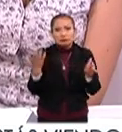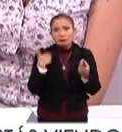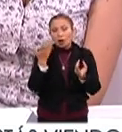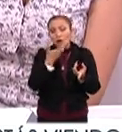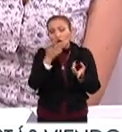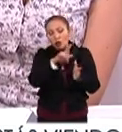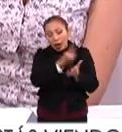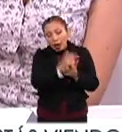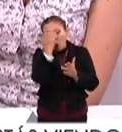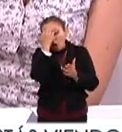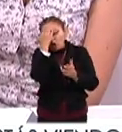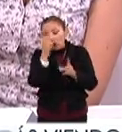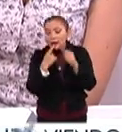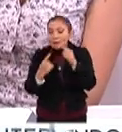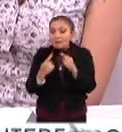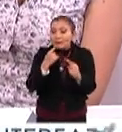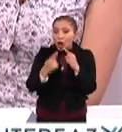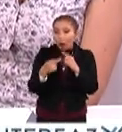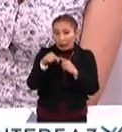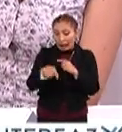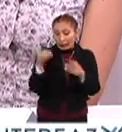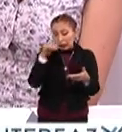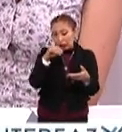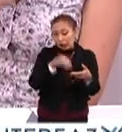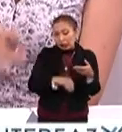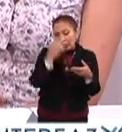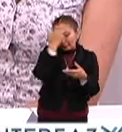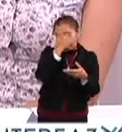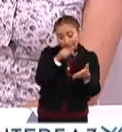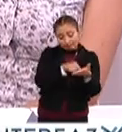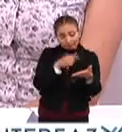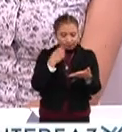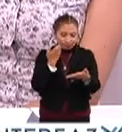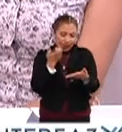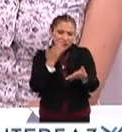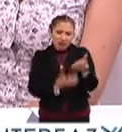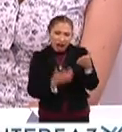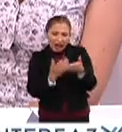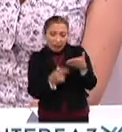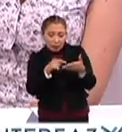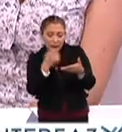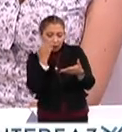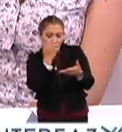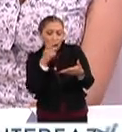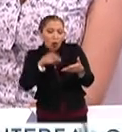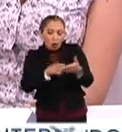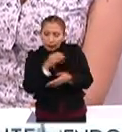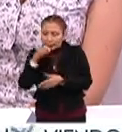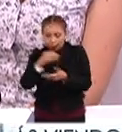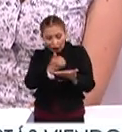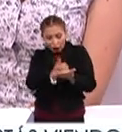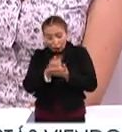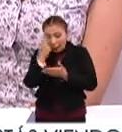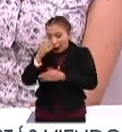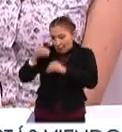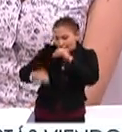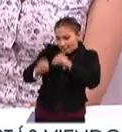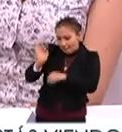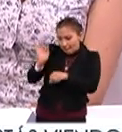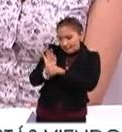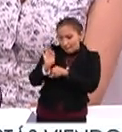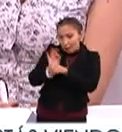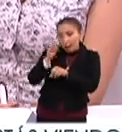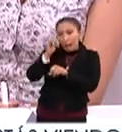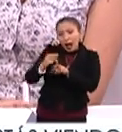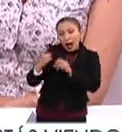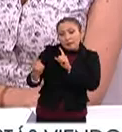cultura de legalidad y de diálogo. Entonces, ese va a ser nuestro medidor, a partir del cual vamos a rediseñar o fortalecer las estrategias que tenemos